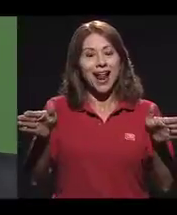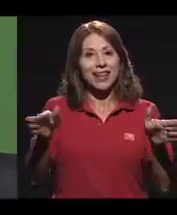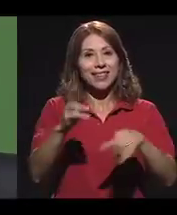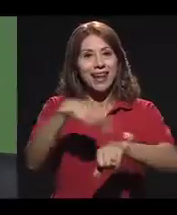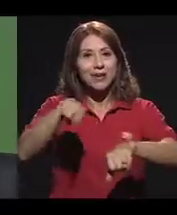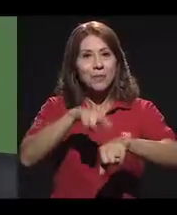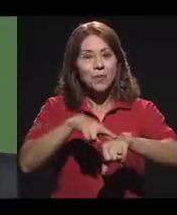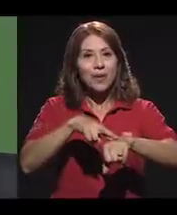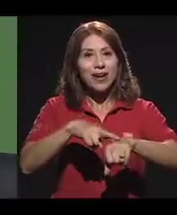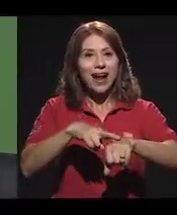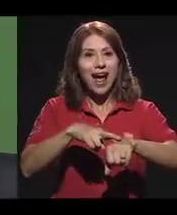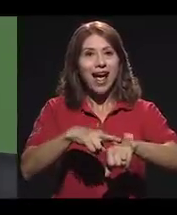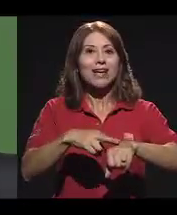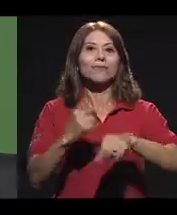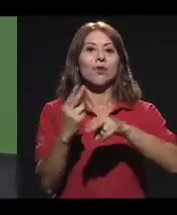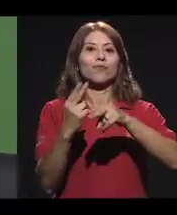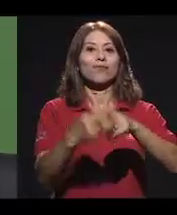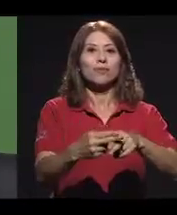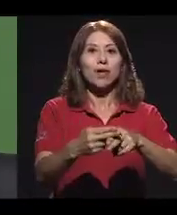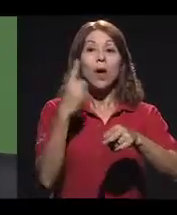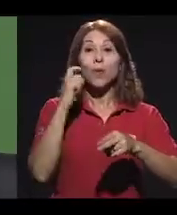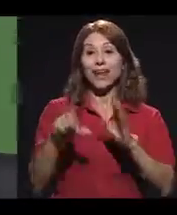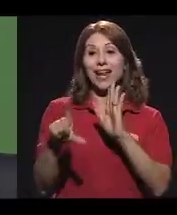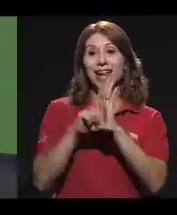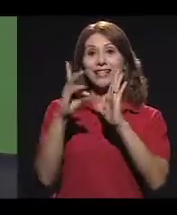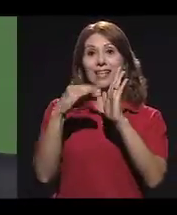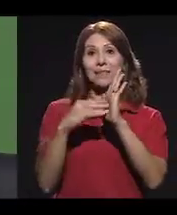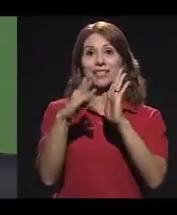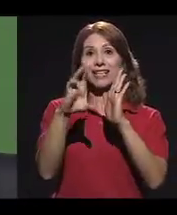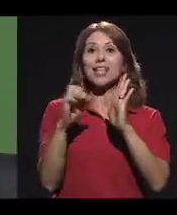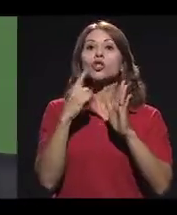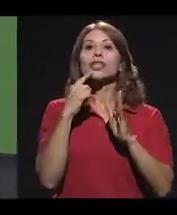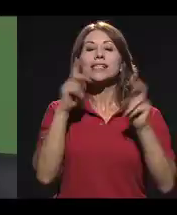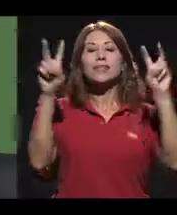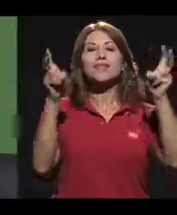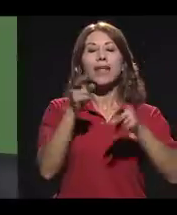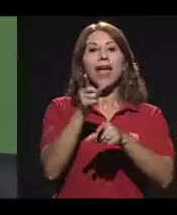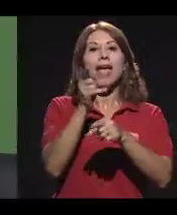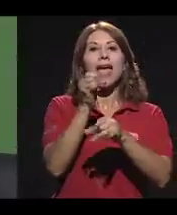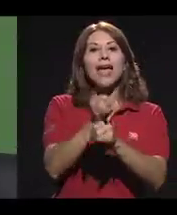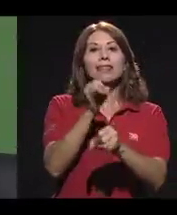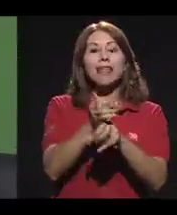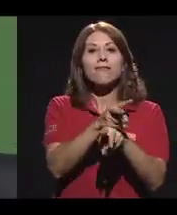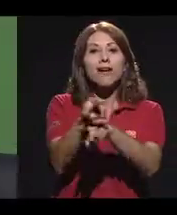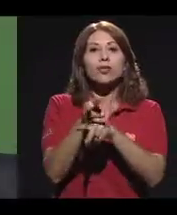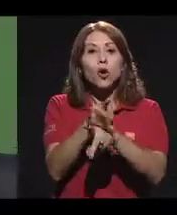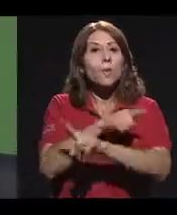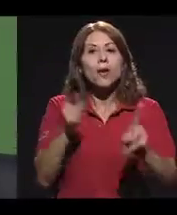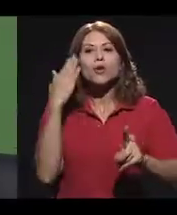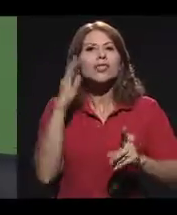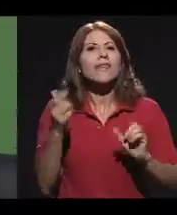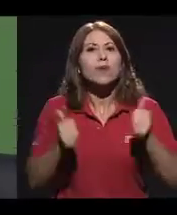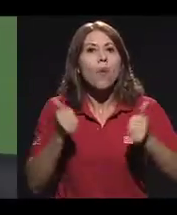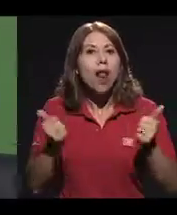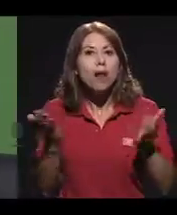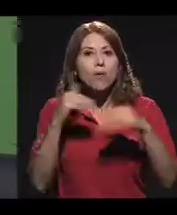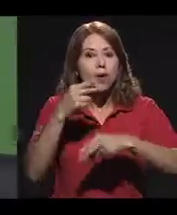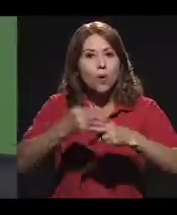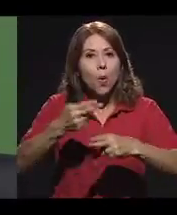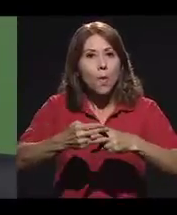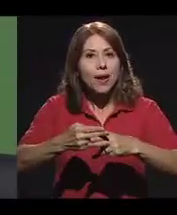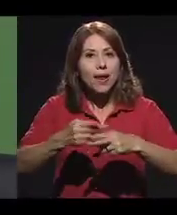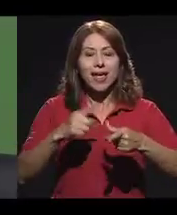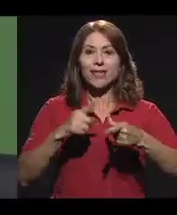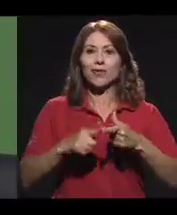se dice el ente rector en la ley 7600 no se le puso nombres y apellidos. Entonces, al ser un pronunciamiento de la Procuraduría,